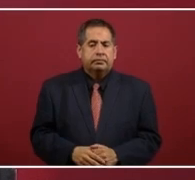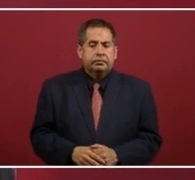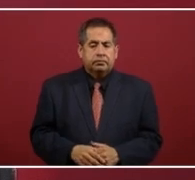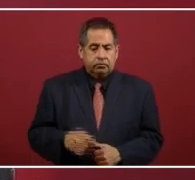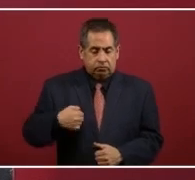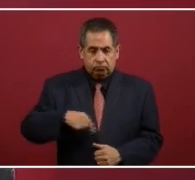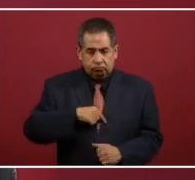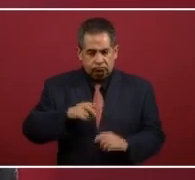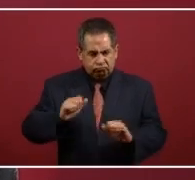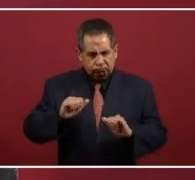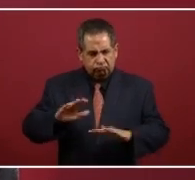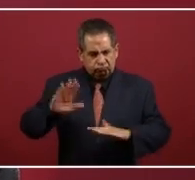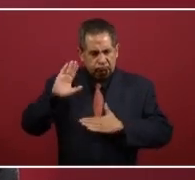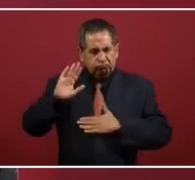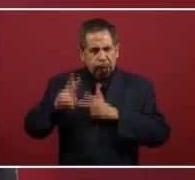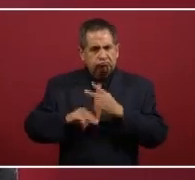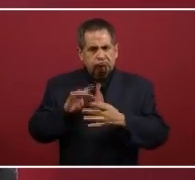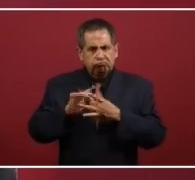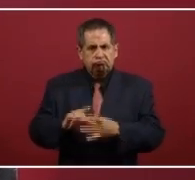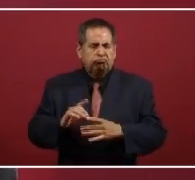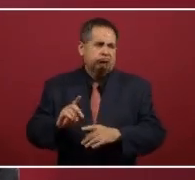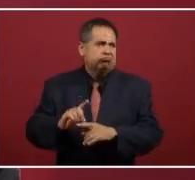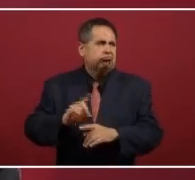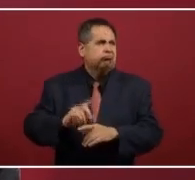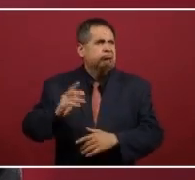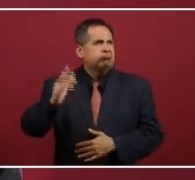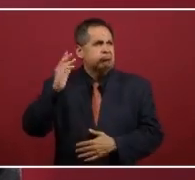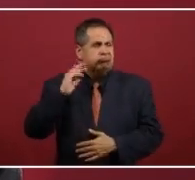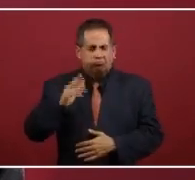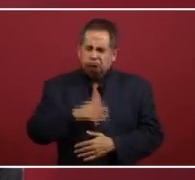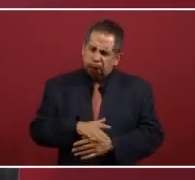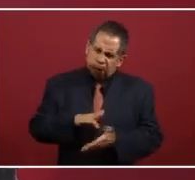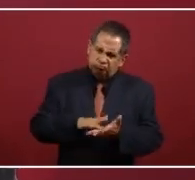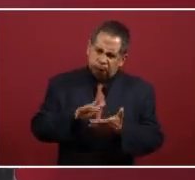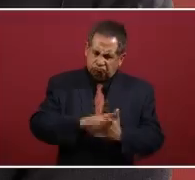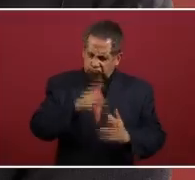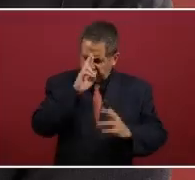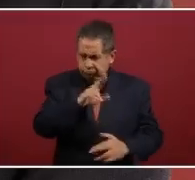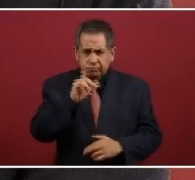Estamos comprometidos con eso desde hace mucho tiempo,